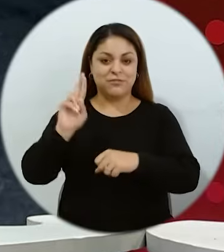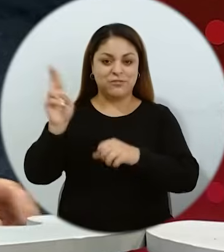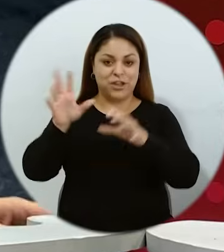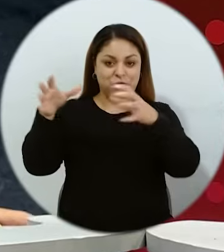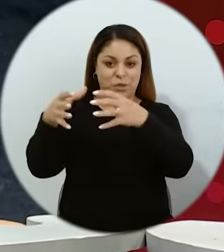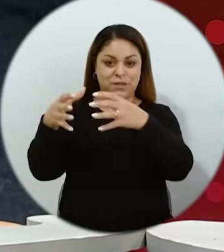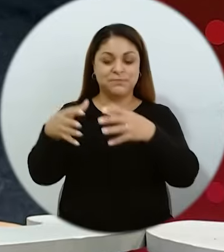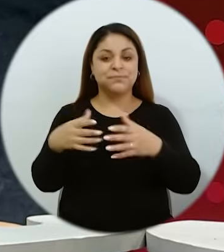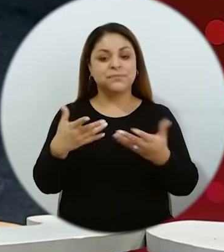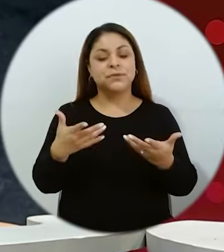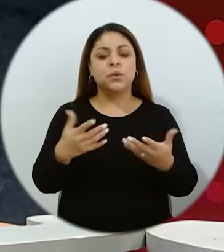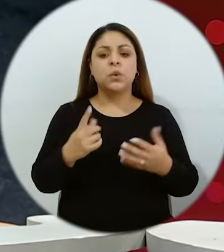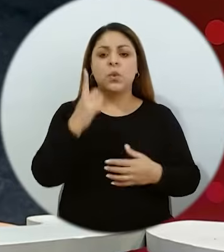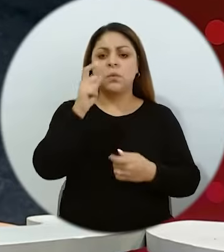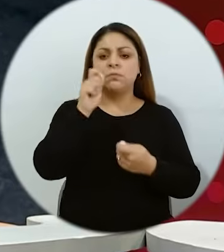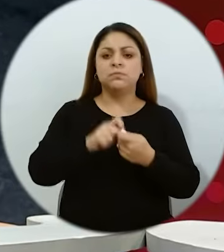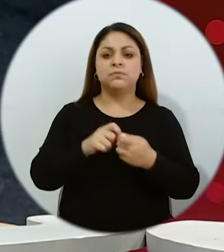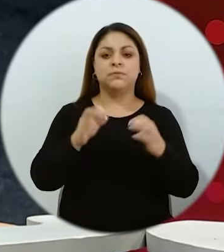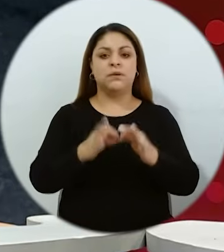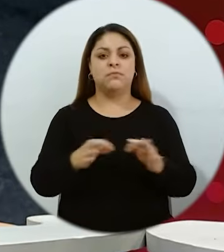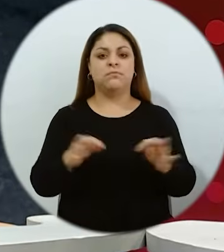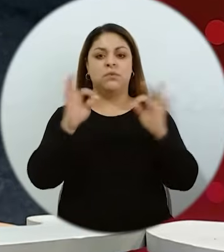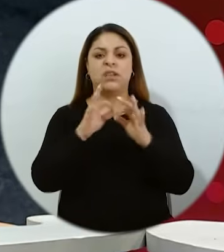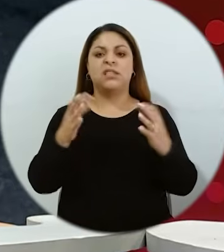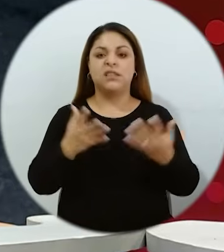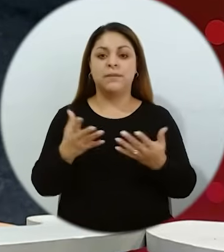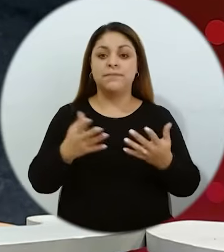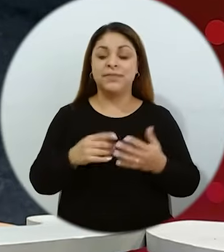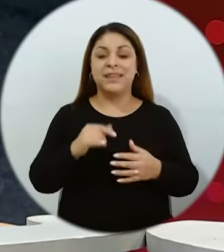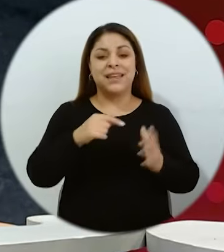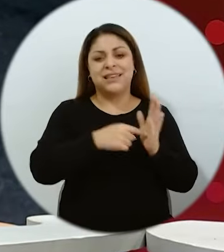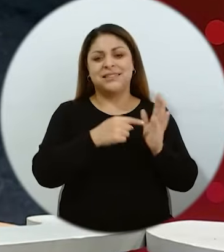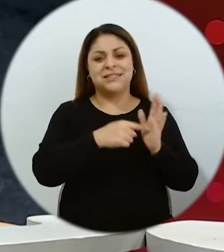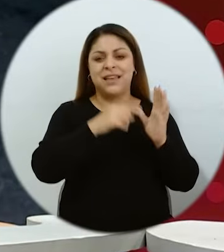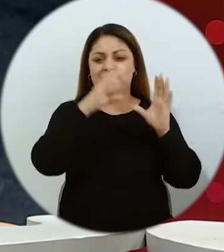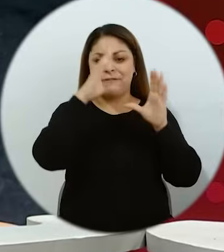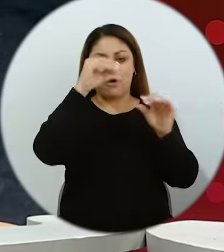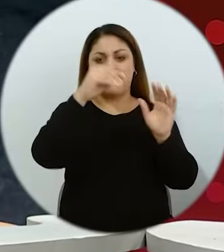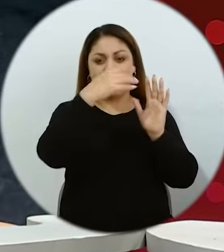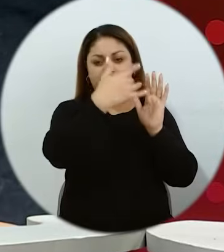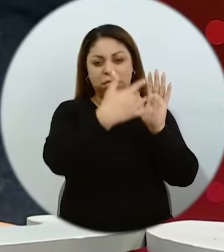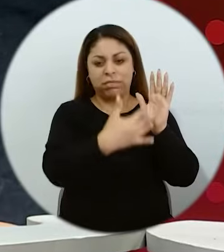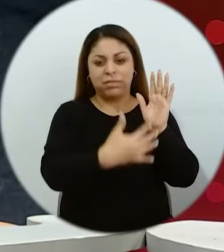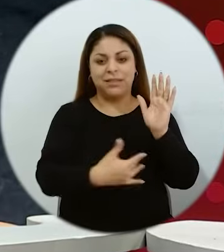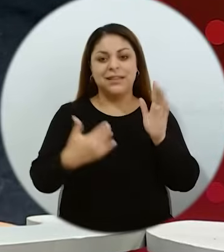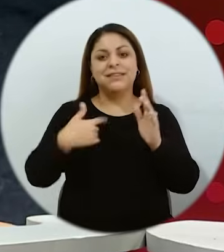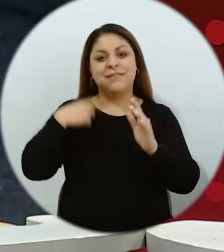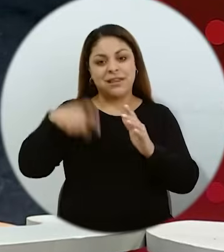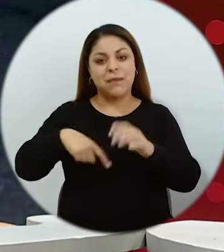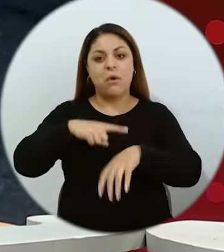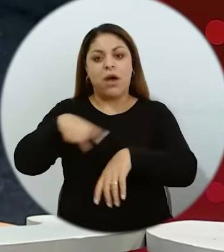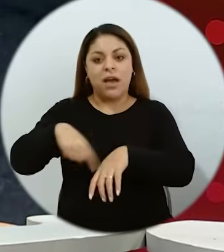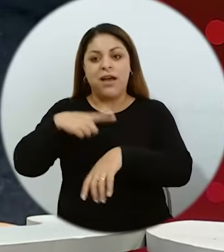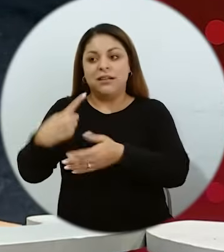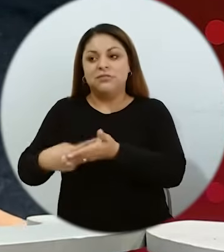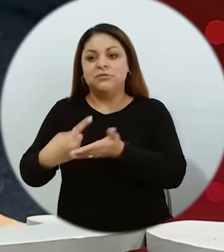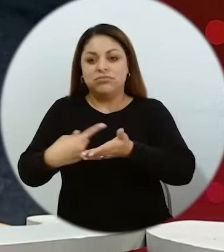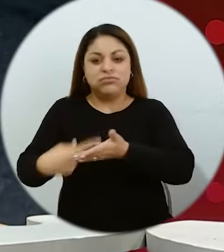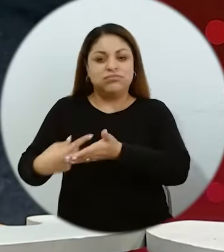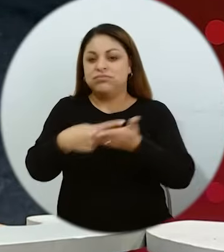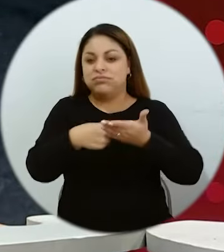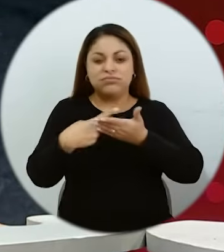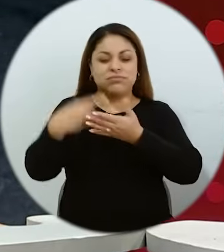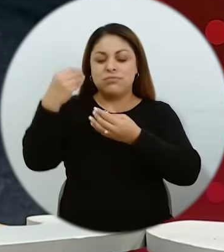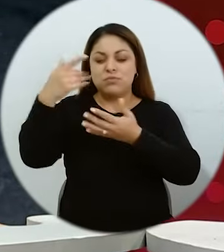los puntos importantes entre muchos, este informe da como para 500 programas de una mirada y muchas otras notas